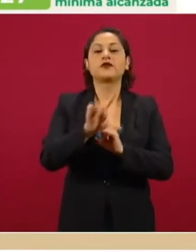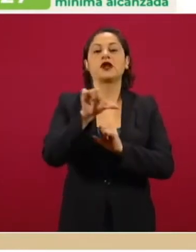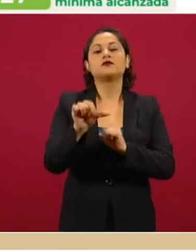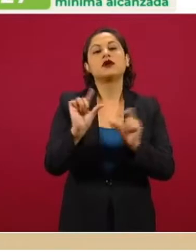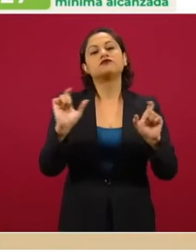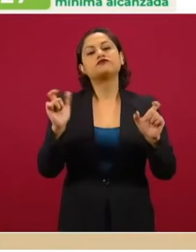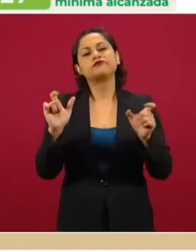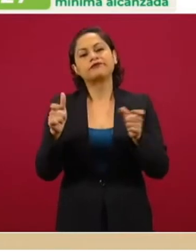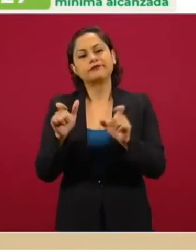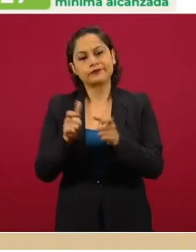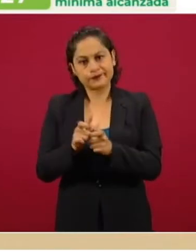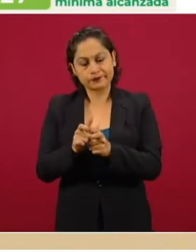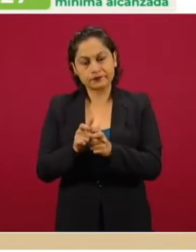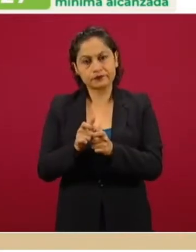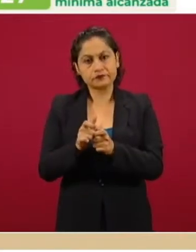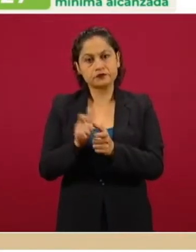hasta